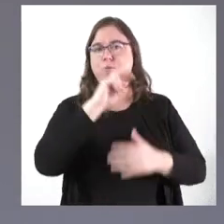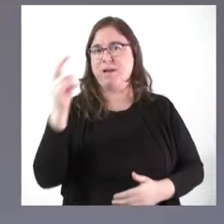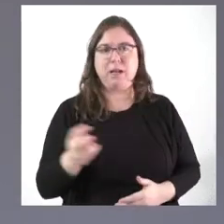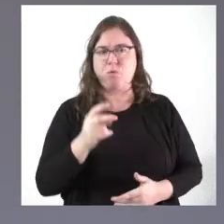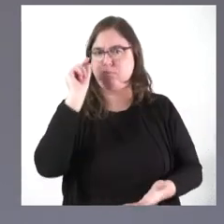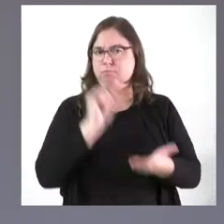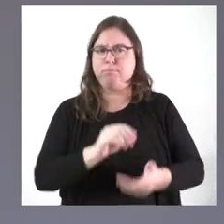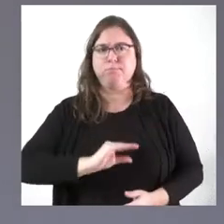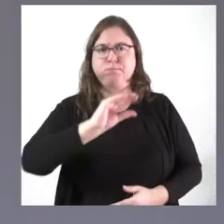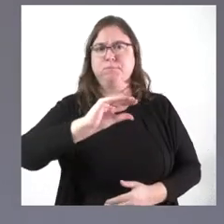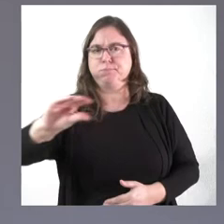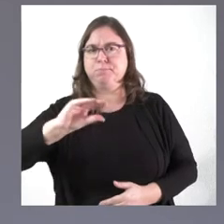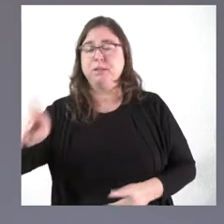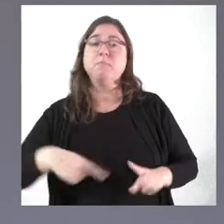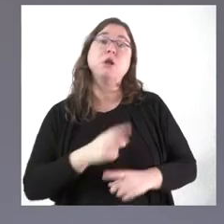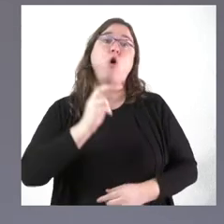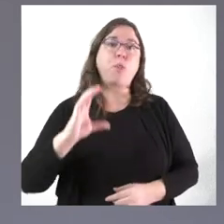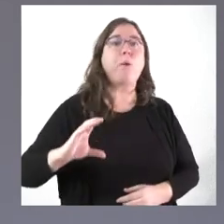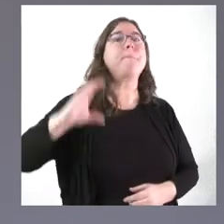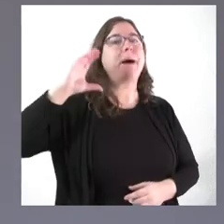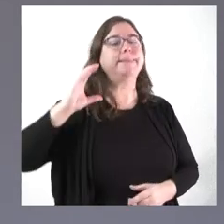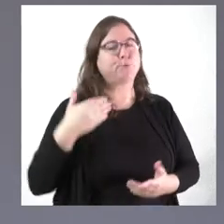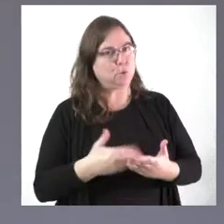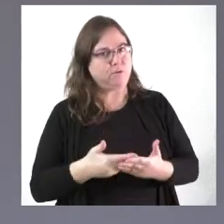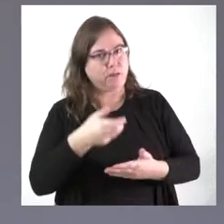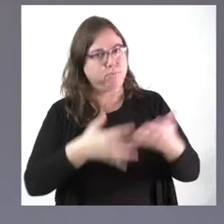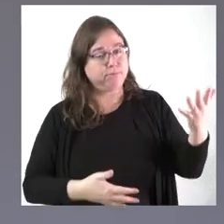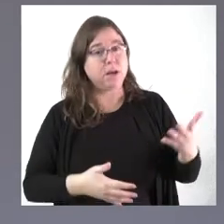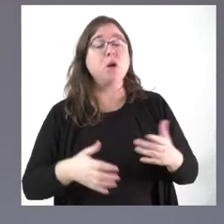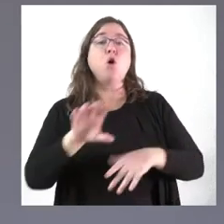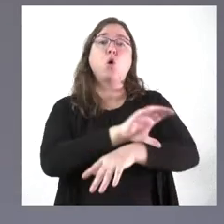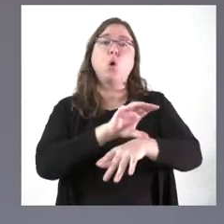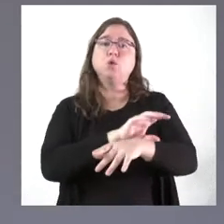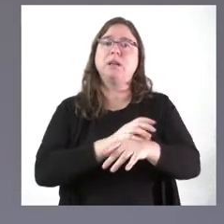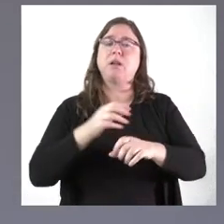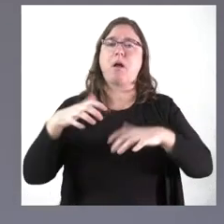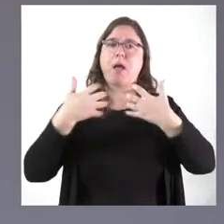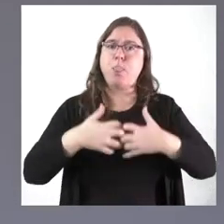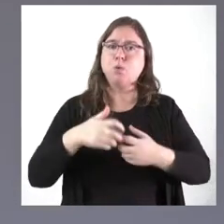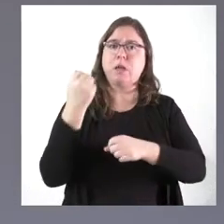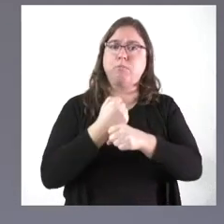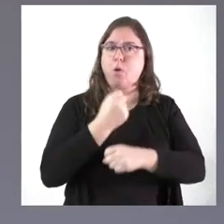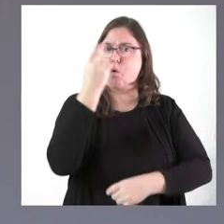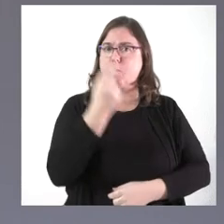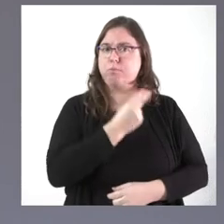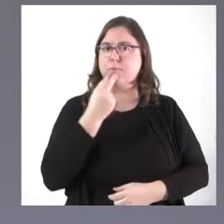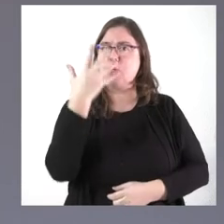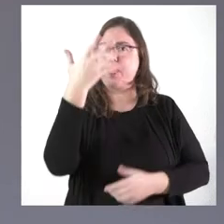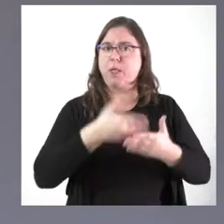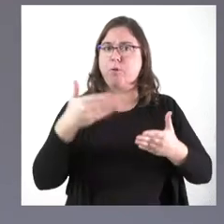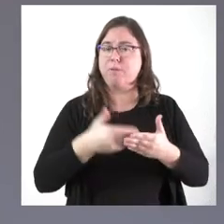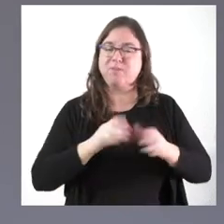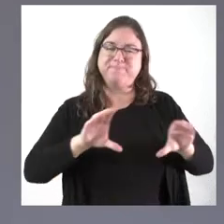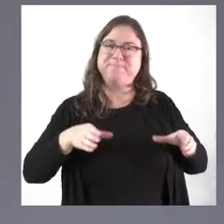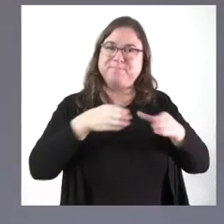forma inmediata y otros cantidades mayores y justifica la consejería industria de empleo comprometido esos cinco millones para esas nuevas brigadas